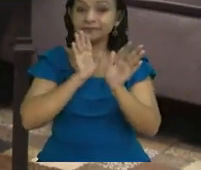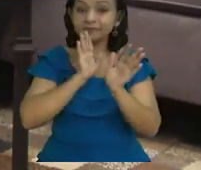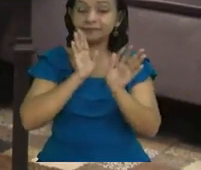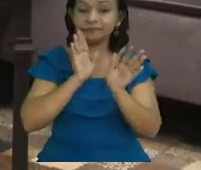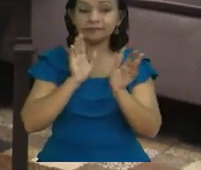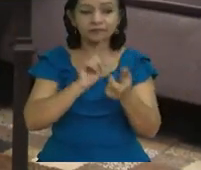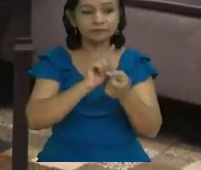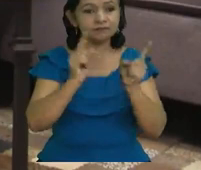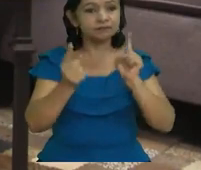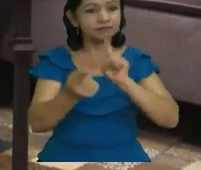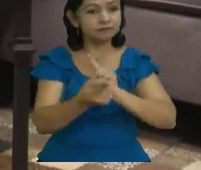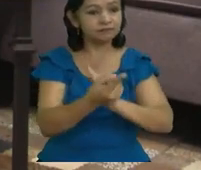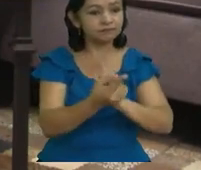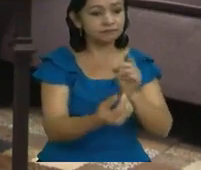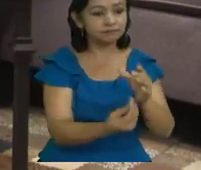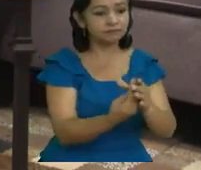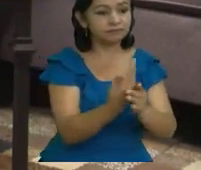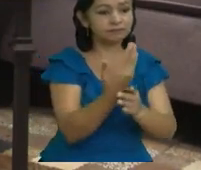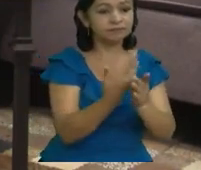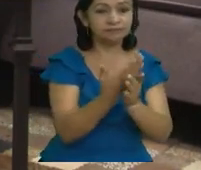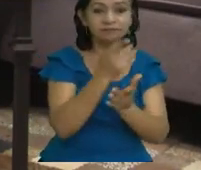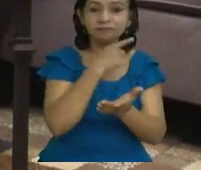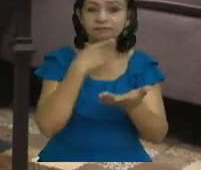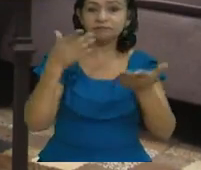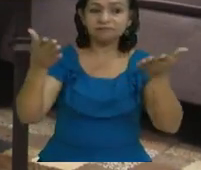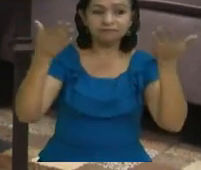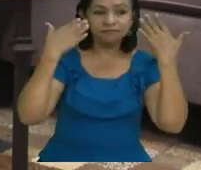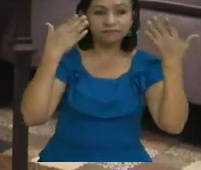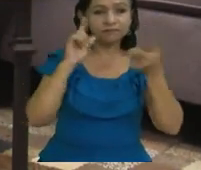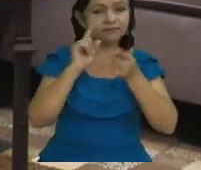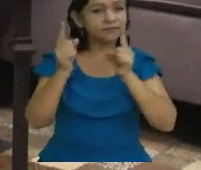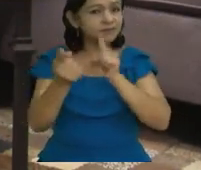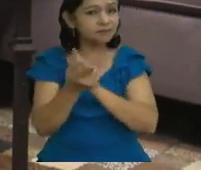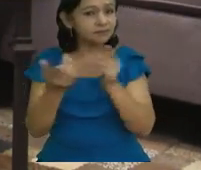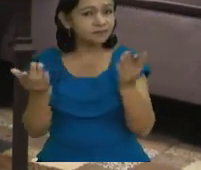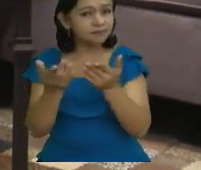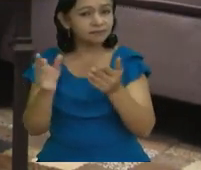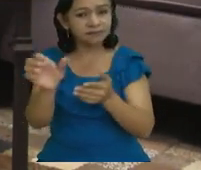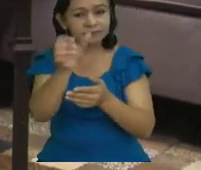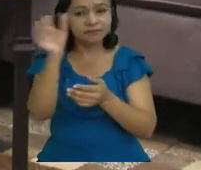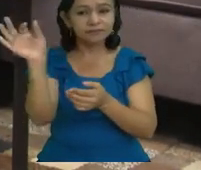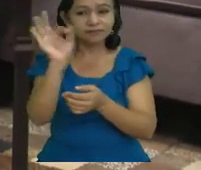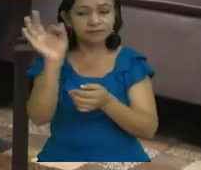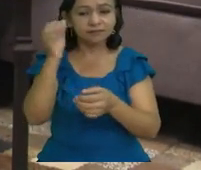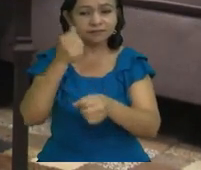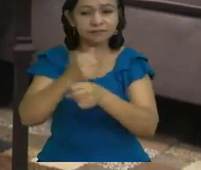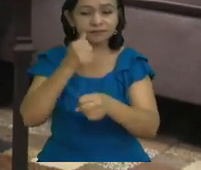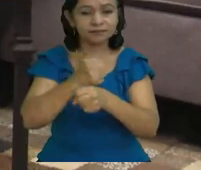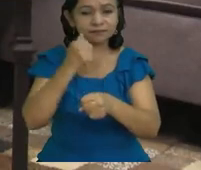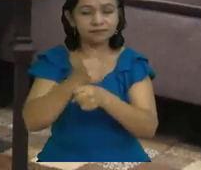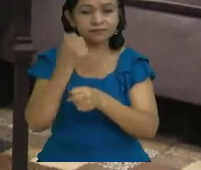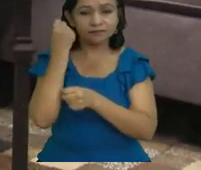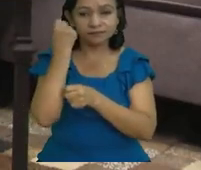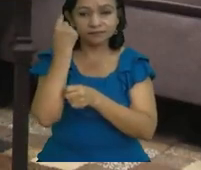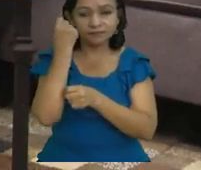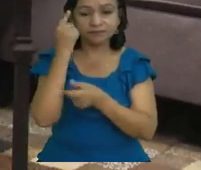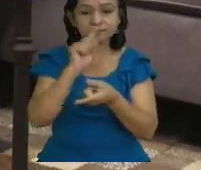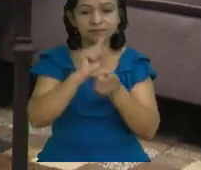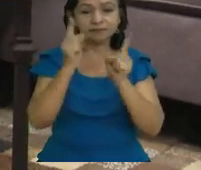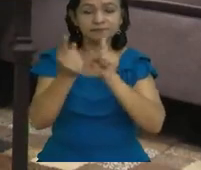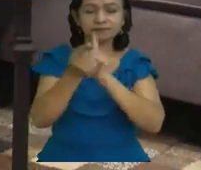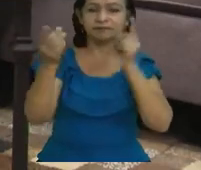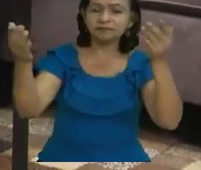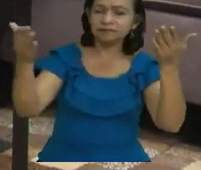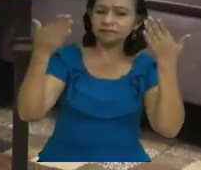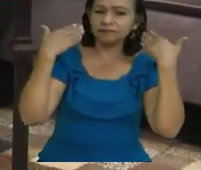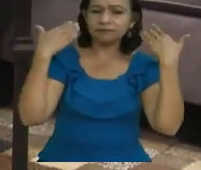la adaptación también a las nuevas realidades climatológicas. ¿Qué otras líneas de trabajo, compañera, y comprendiendo esa realidad del cambio climático,